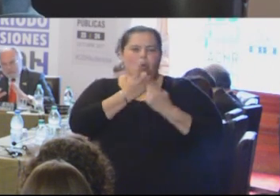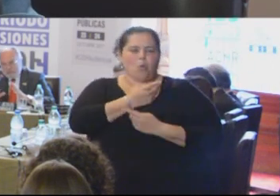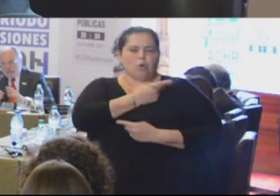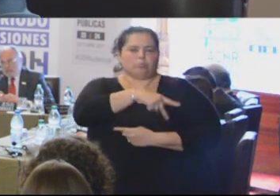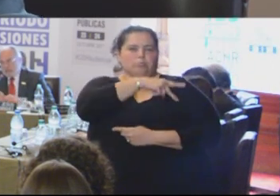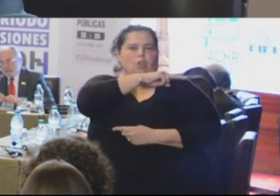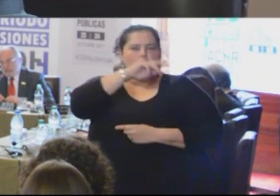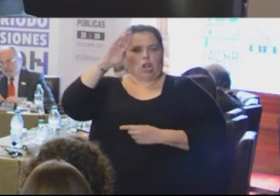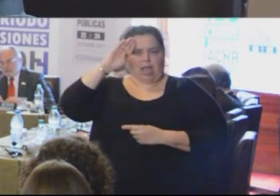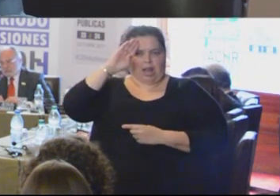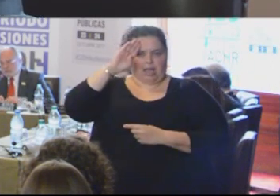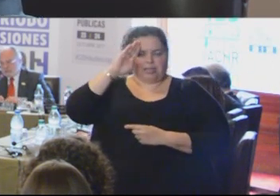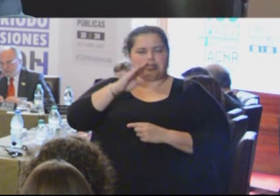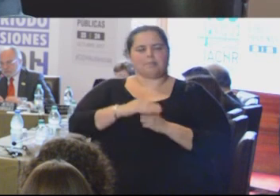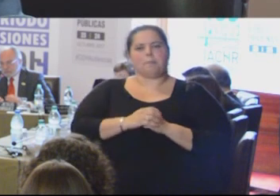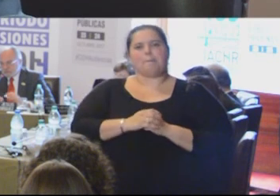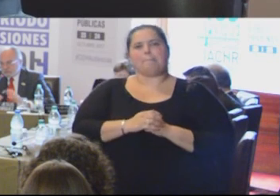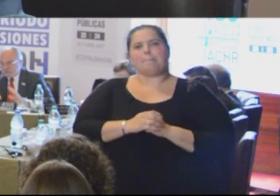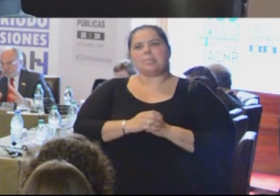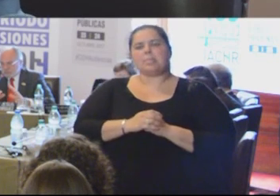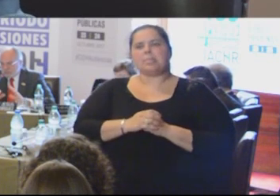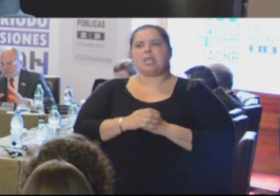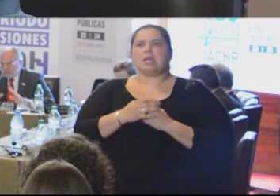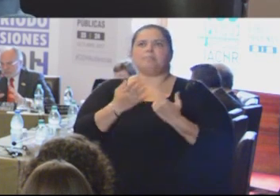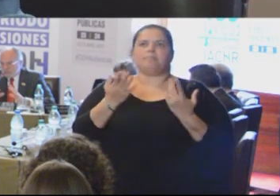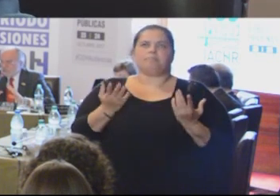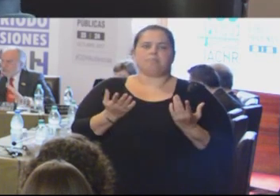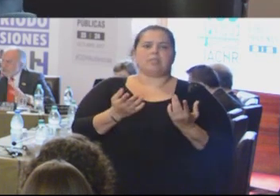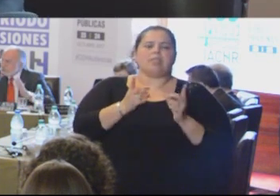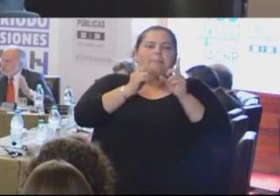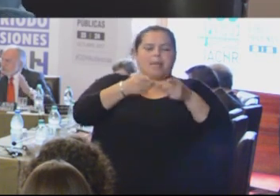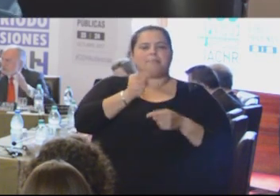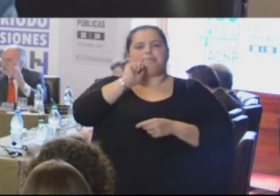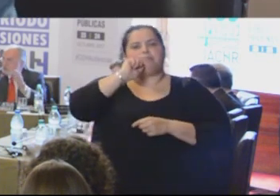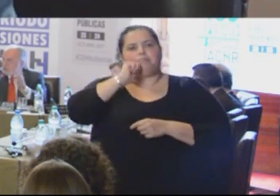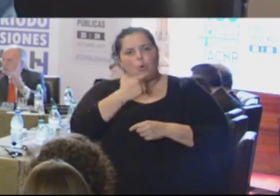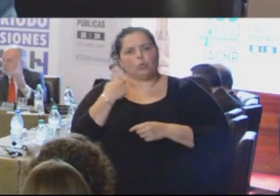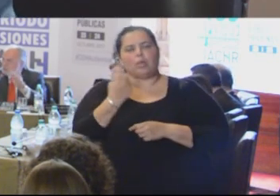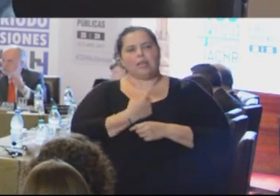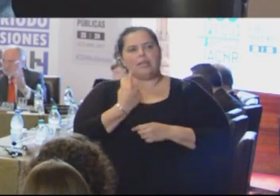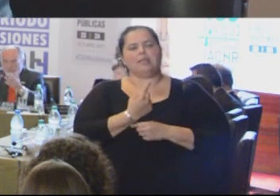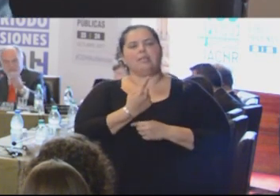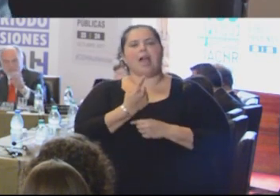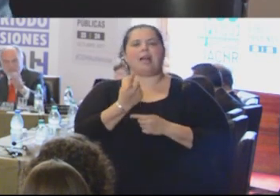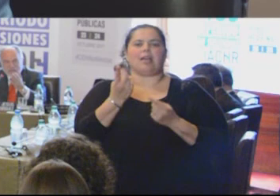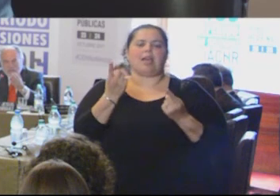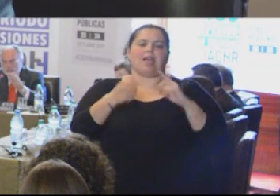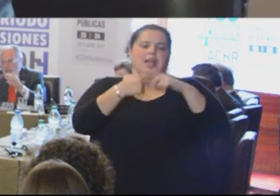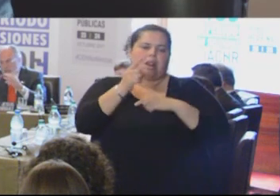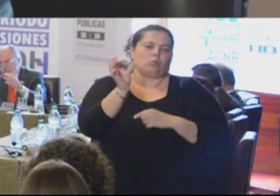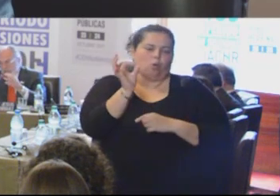también entre sus indagaciones pero sí nos gustaría que en su oportunidad también